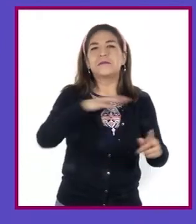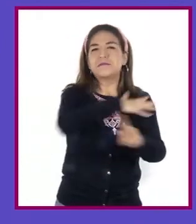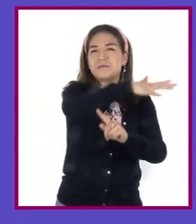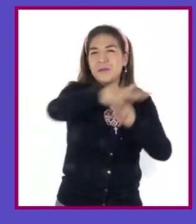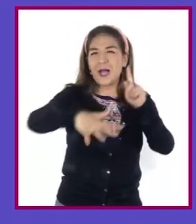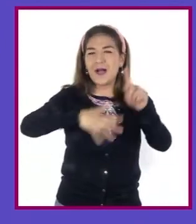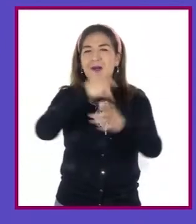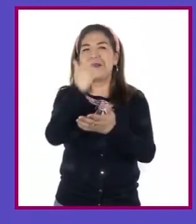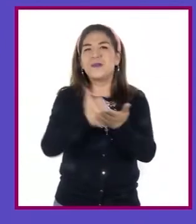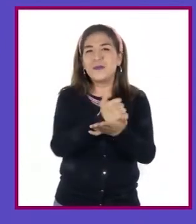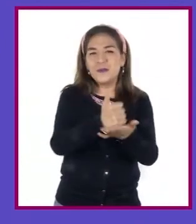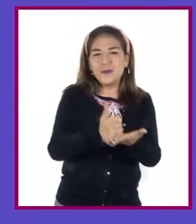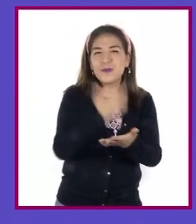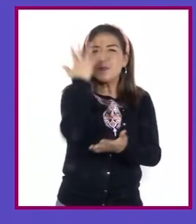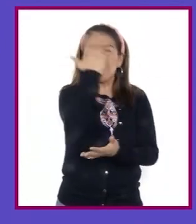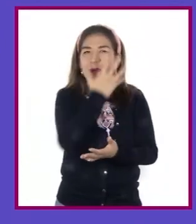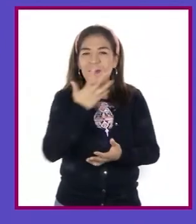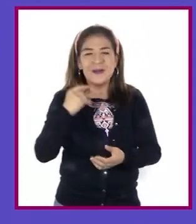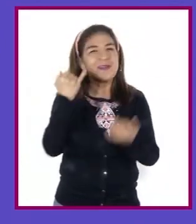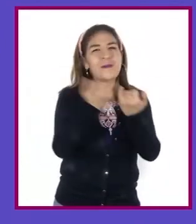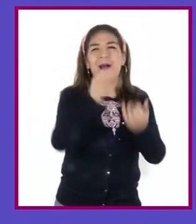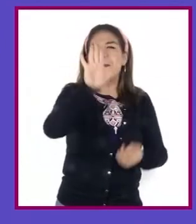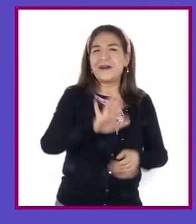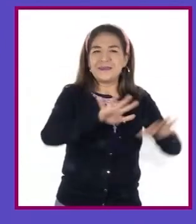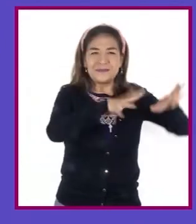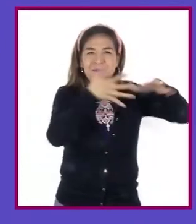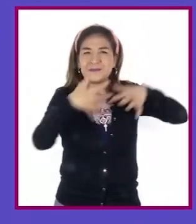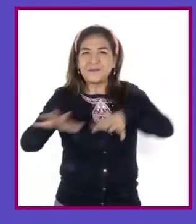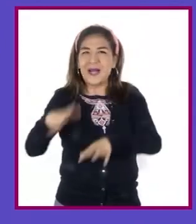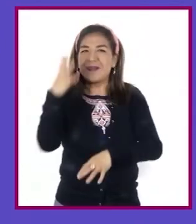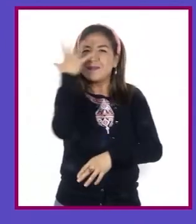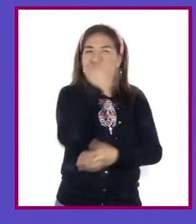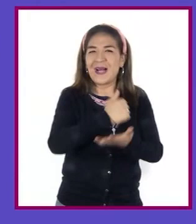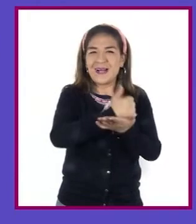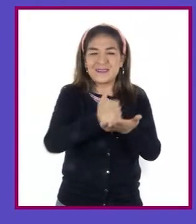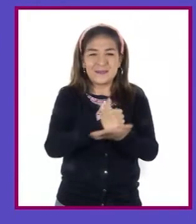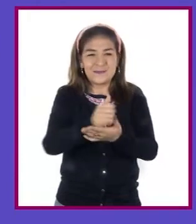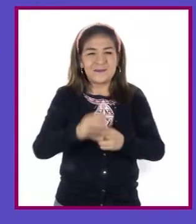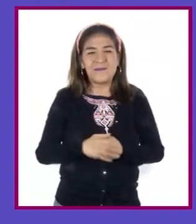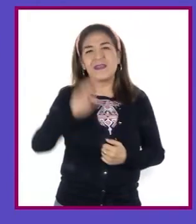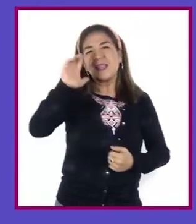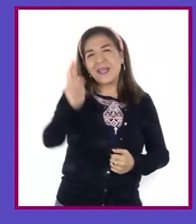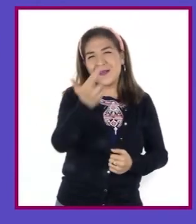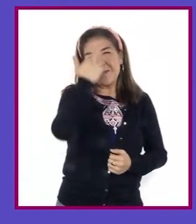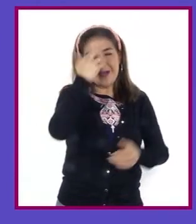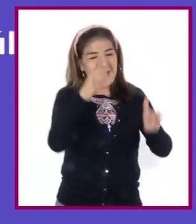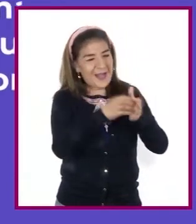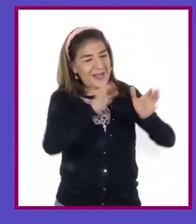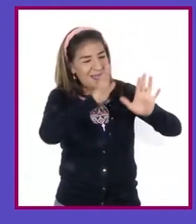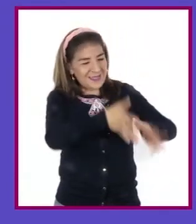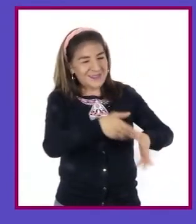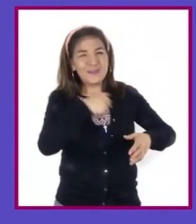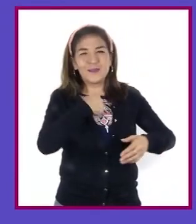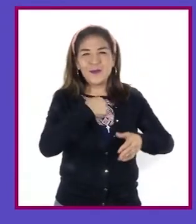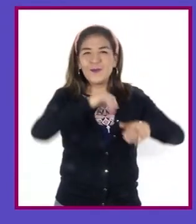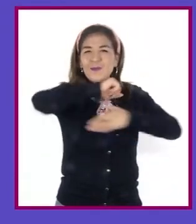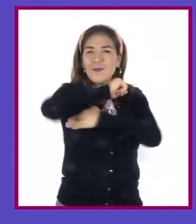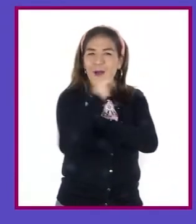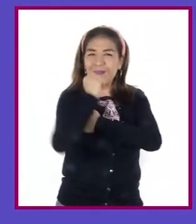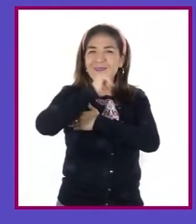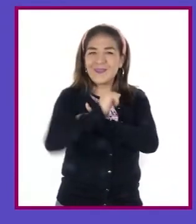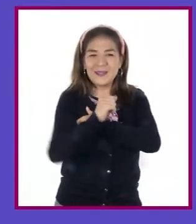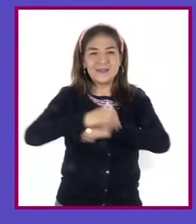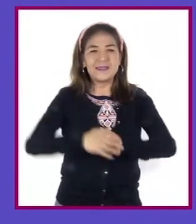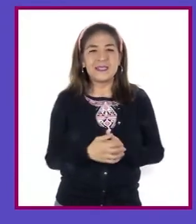azul, azul como el mar. Recuerdos en un baúl que he de recordar.